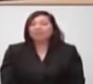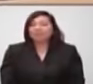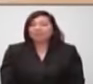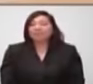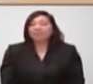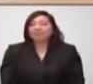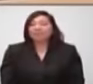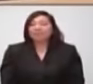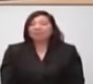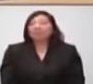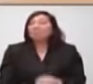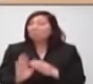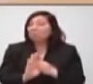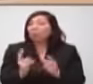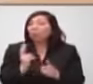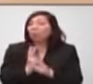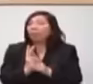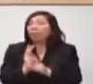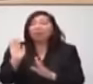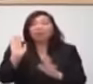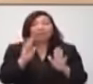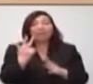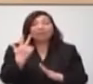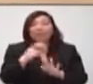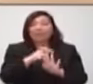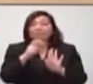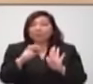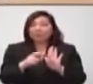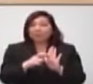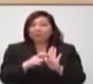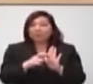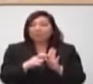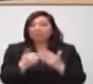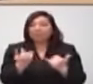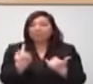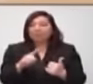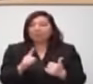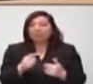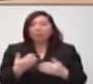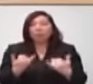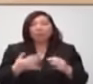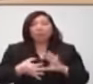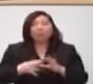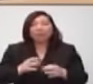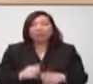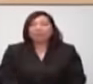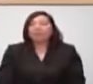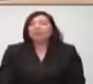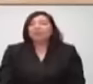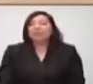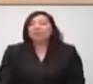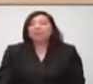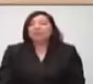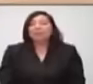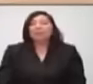cuales protege el medio ambiente, y tenemos tres proyectos en este caso para los Juegos Panamericanos. El proyecto